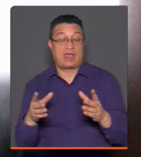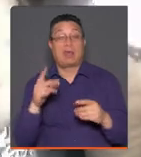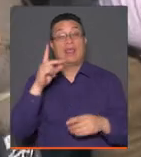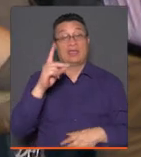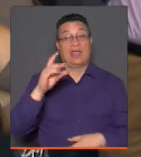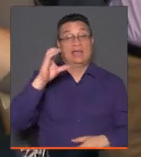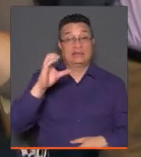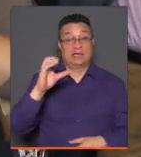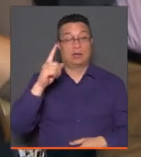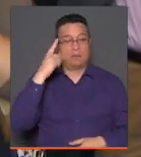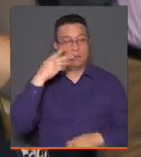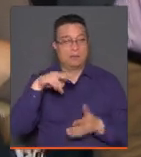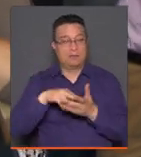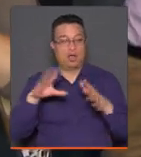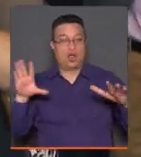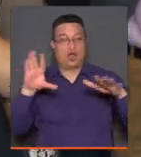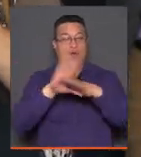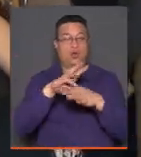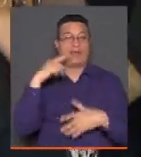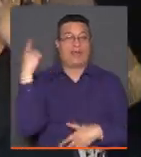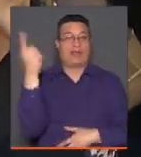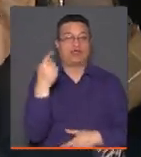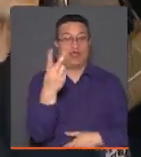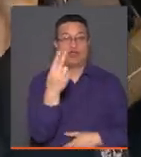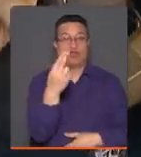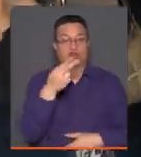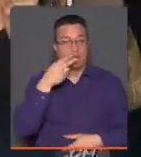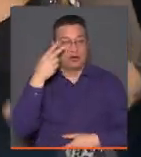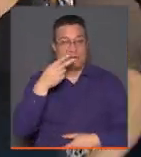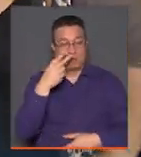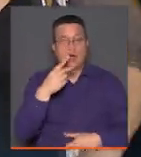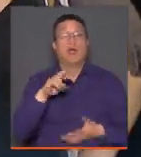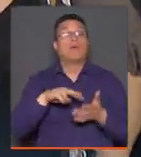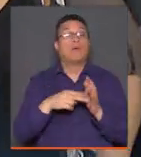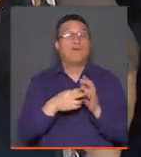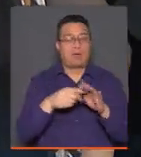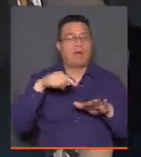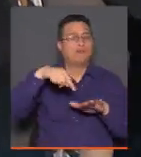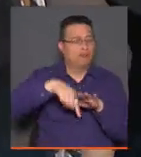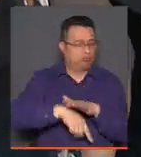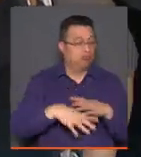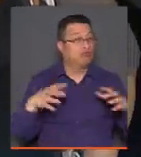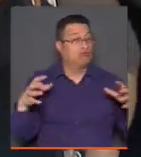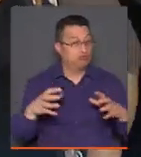nueva Junta Nacional el 12 de noviembre para abordar una de sus peores crisis en las últimas décadas.